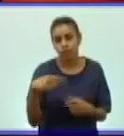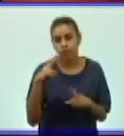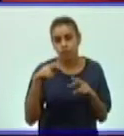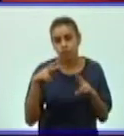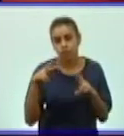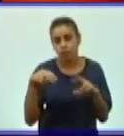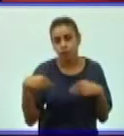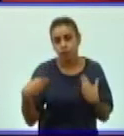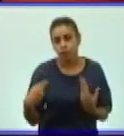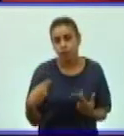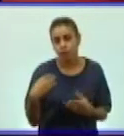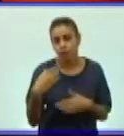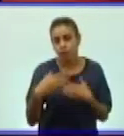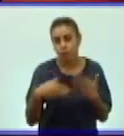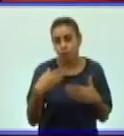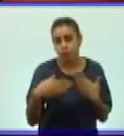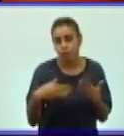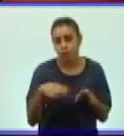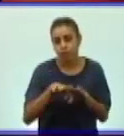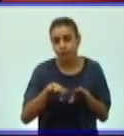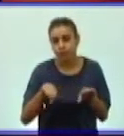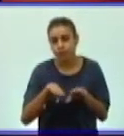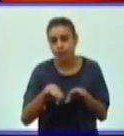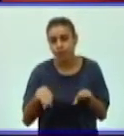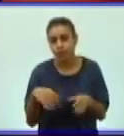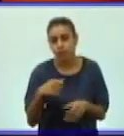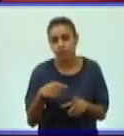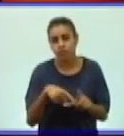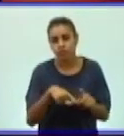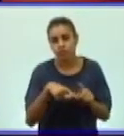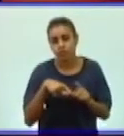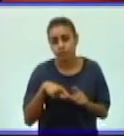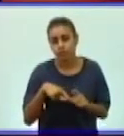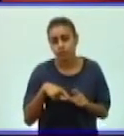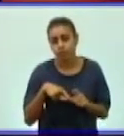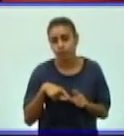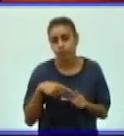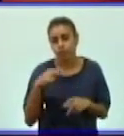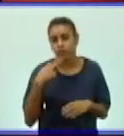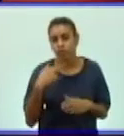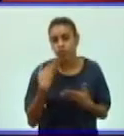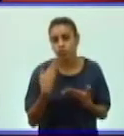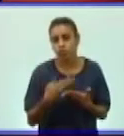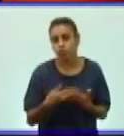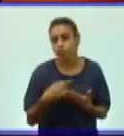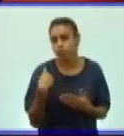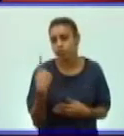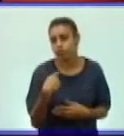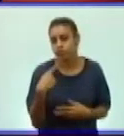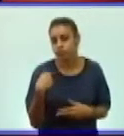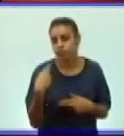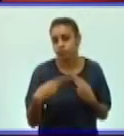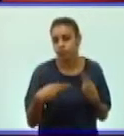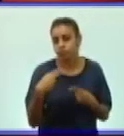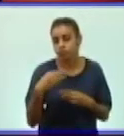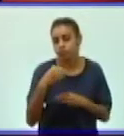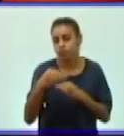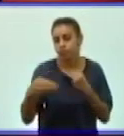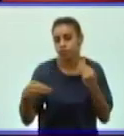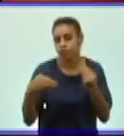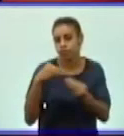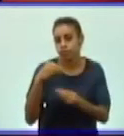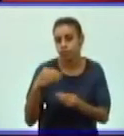esas causas que produjo la desintegración del socialismo y sobre todo cómo nosotros podemos también continuamente y todos los